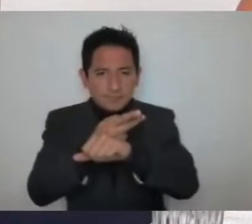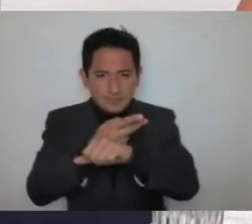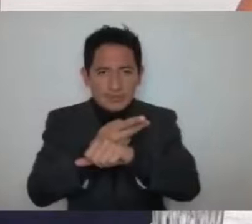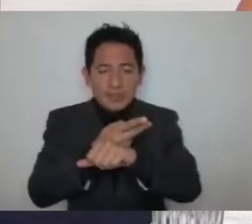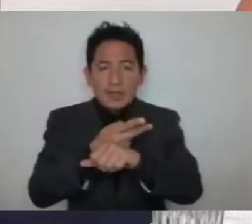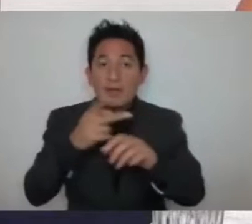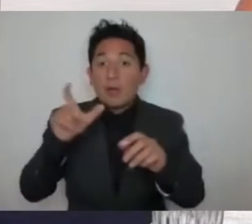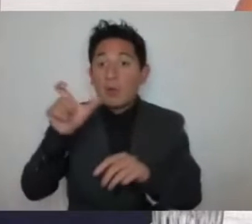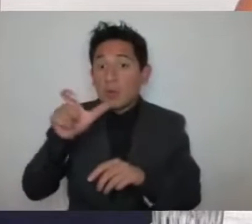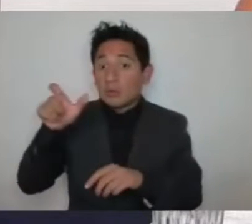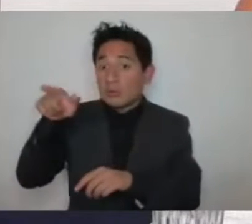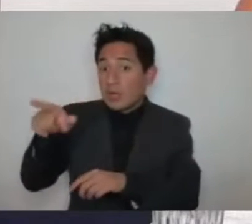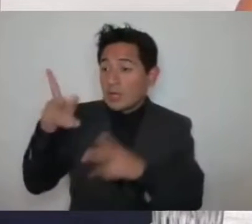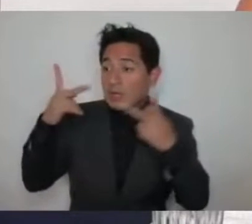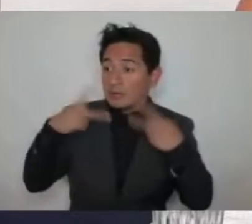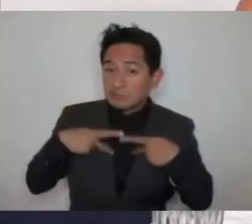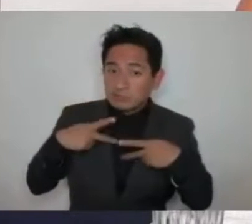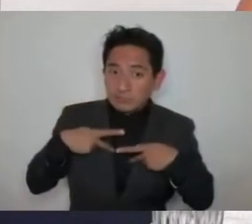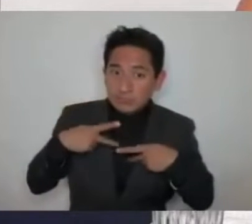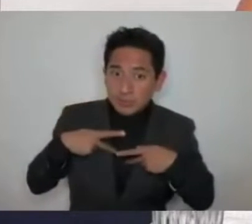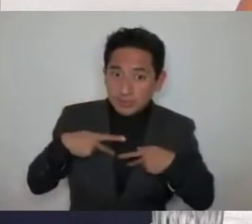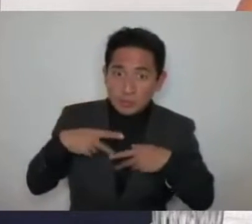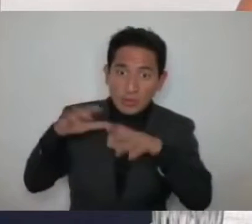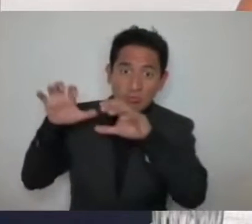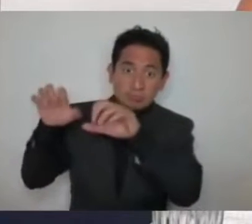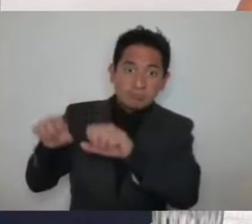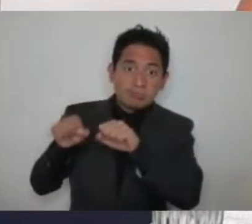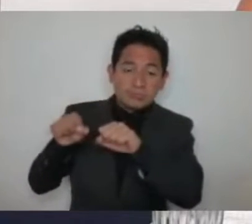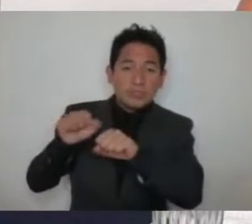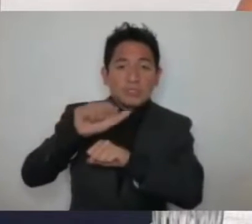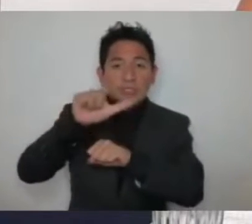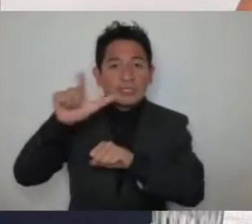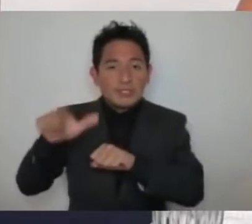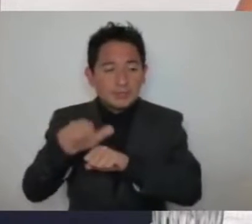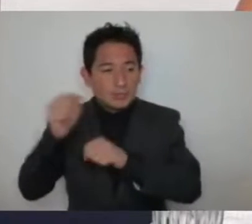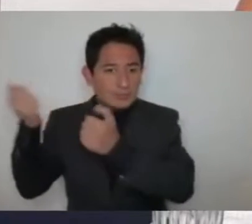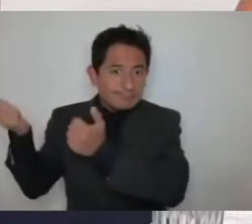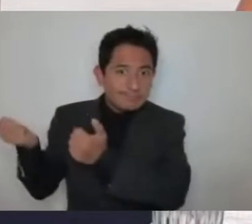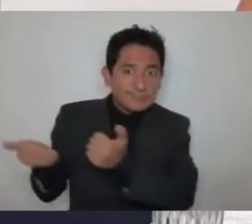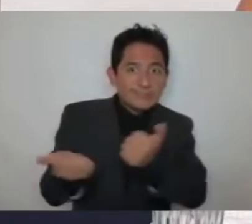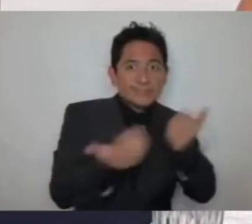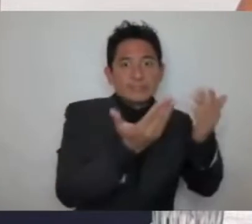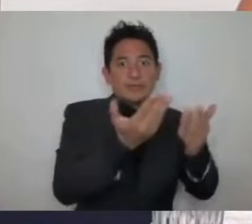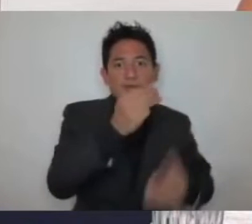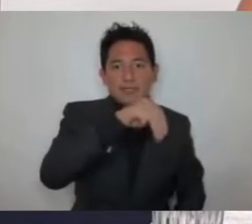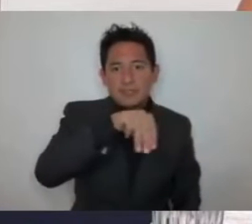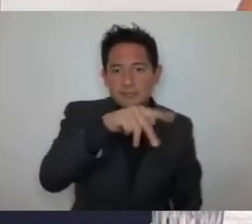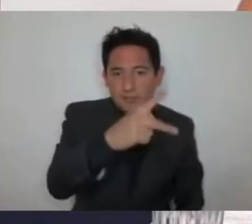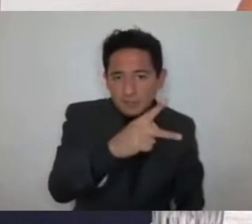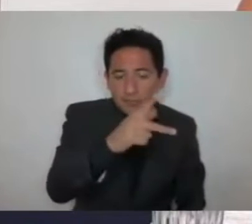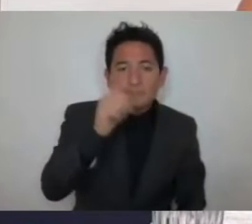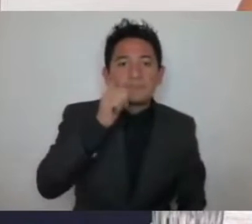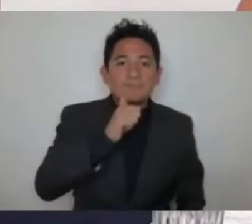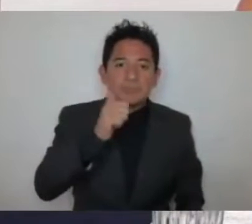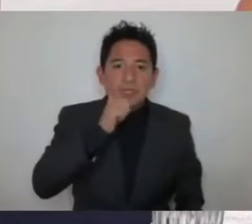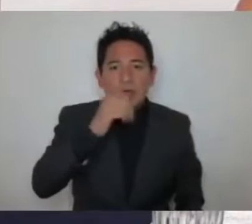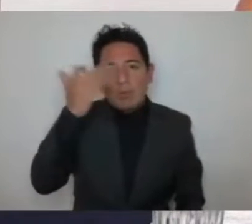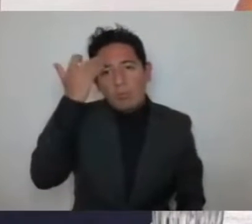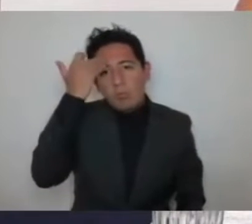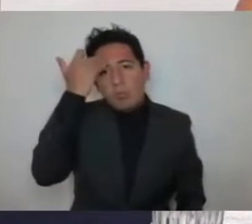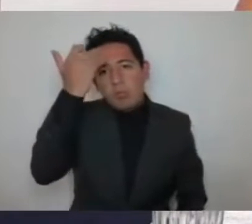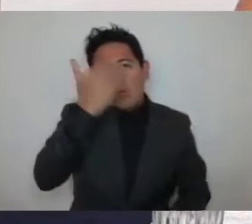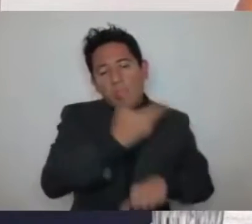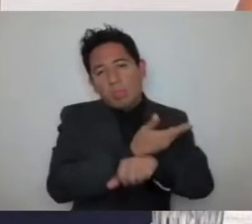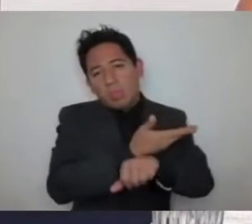muchas cosas y mucho tiempo y eso hizo necesario distinguir a ver podemos poner una regla fija horas